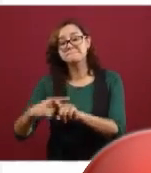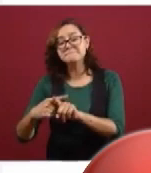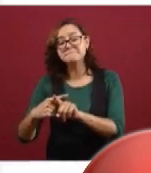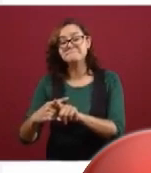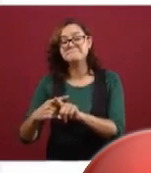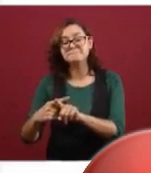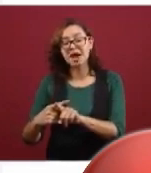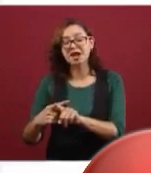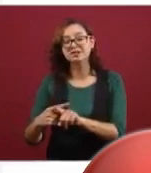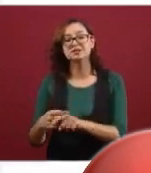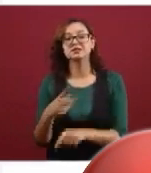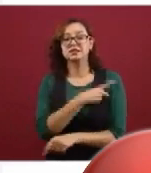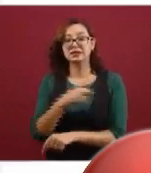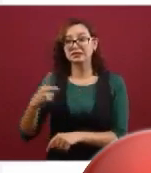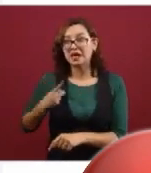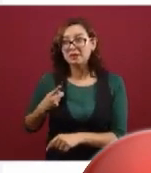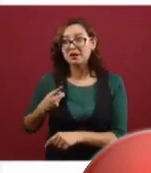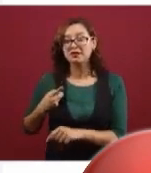al déficit financiero.